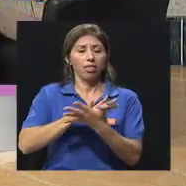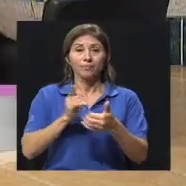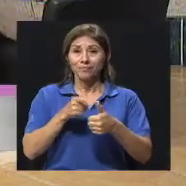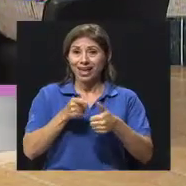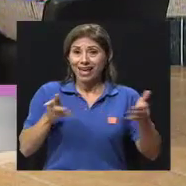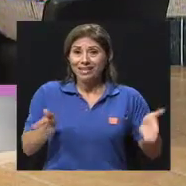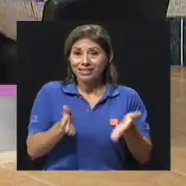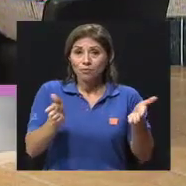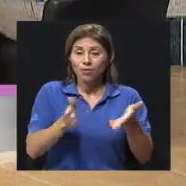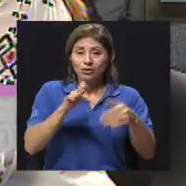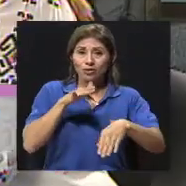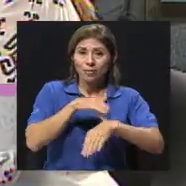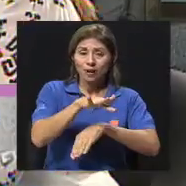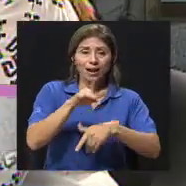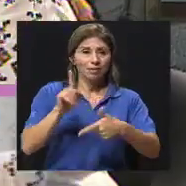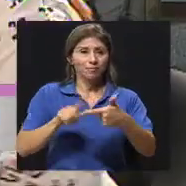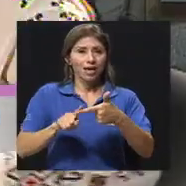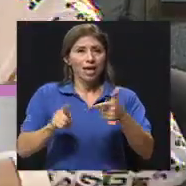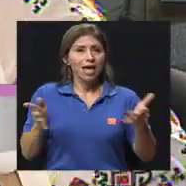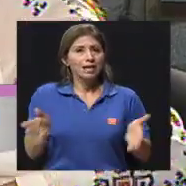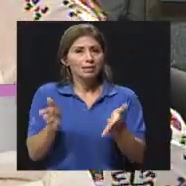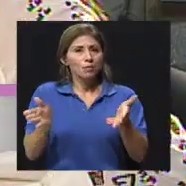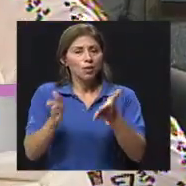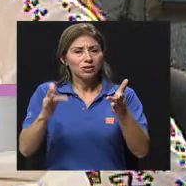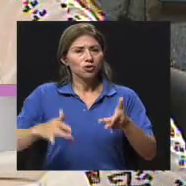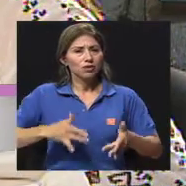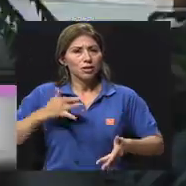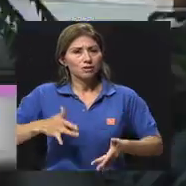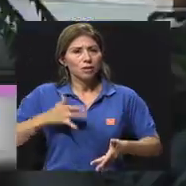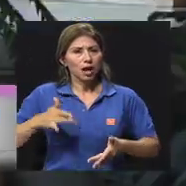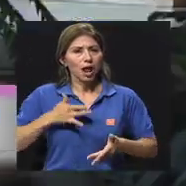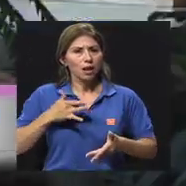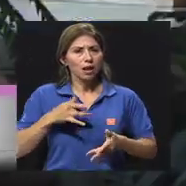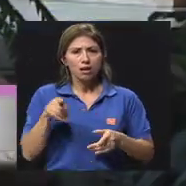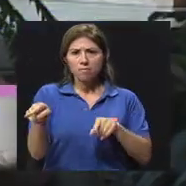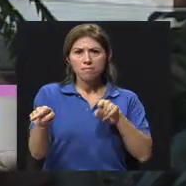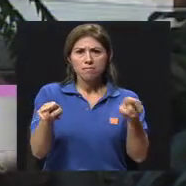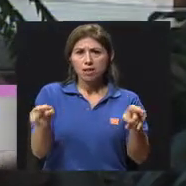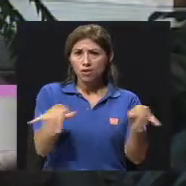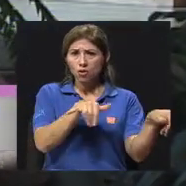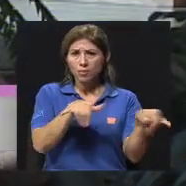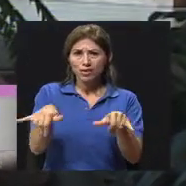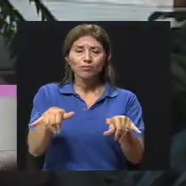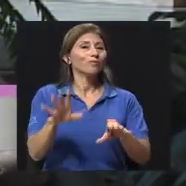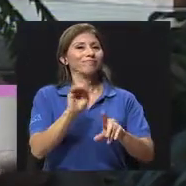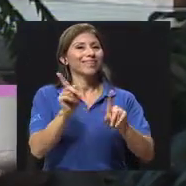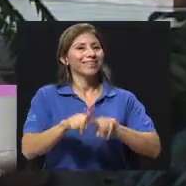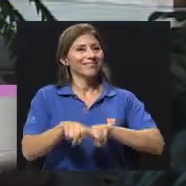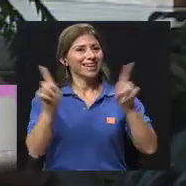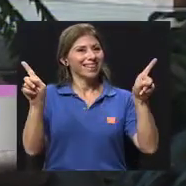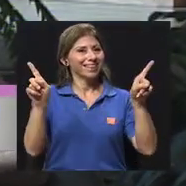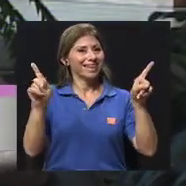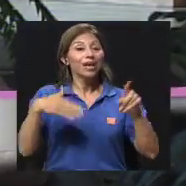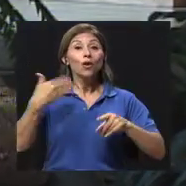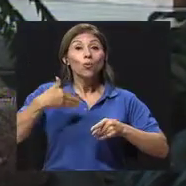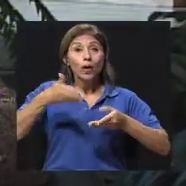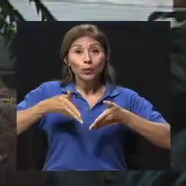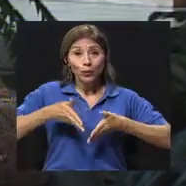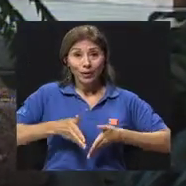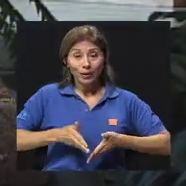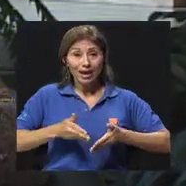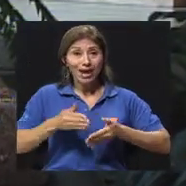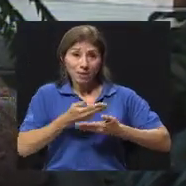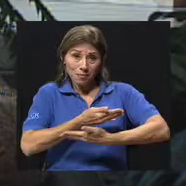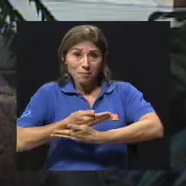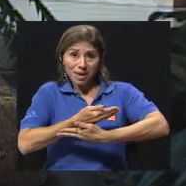estimulación sensorial. Exacto. ¿Hay una relación? ¿Es lo mismo? Es diferente. Cuando el niño está en el vientre de la madre, el niño y la niña está en el vientre